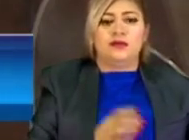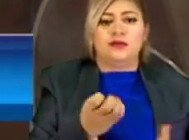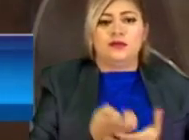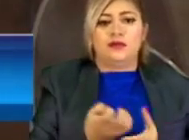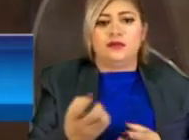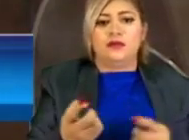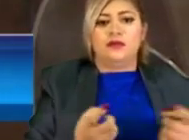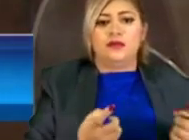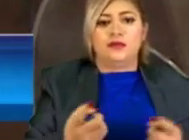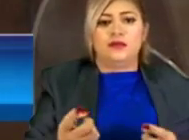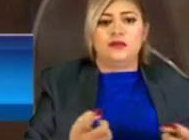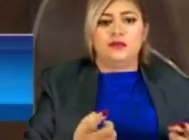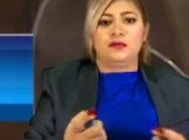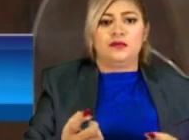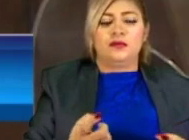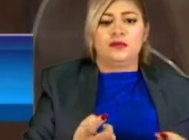país,